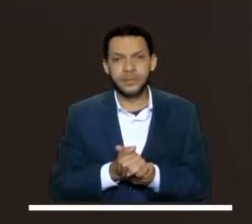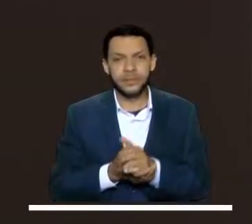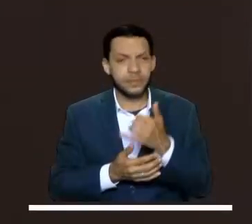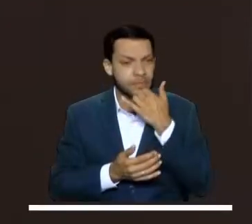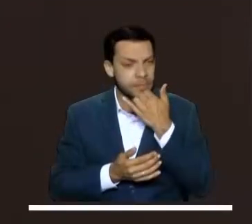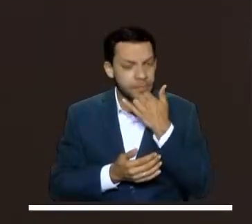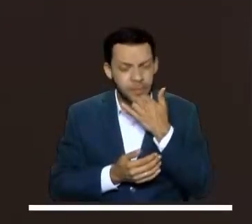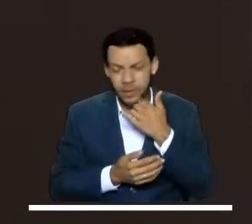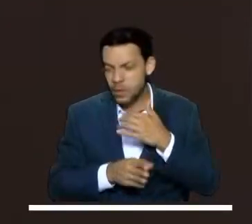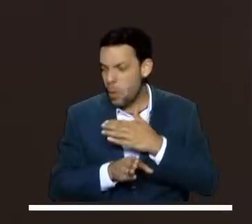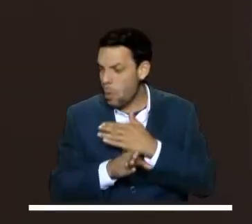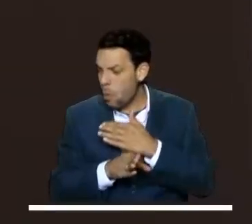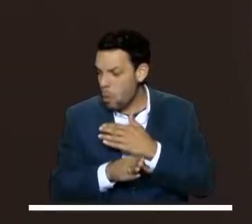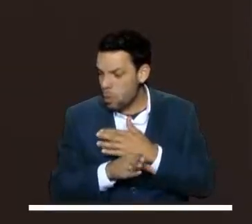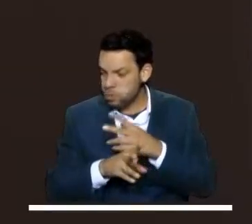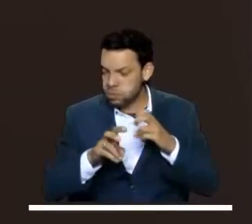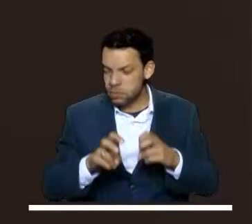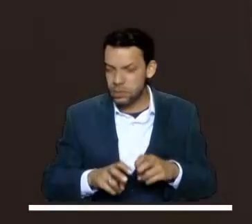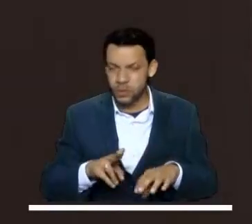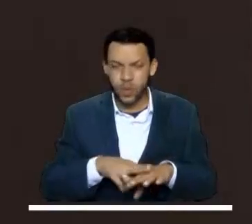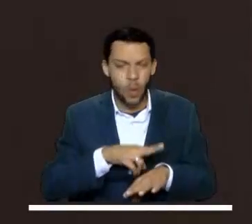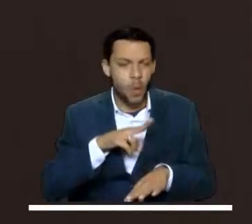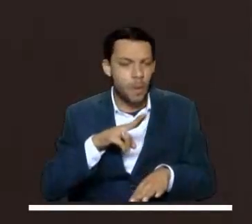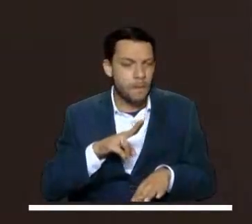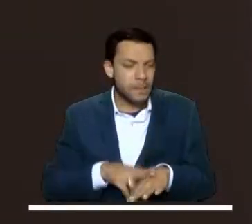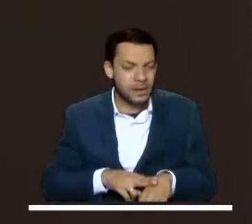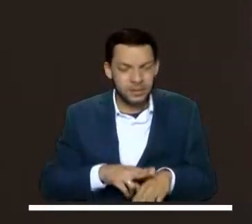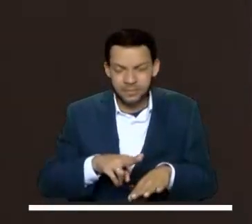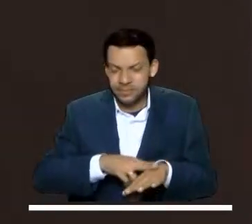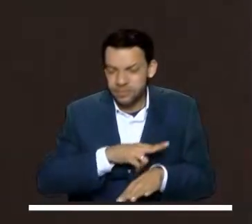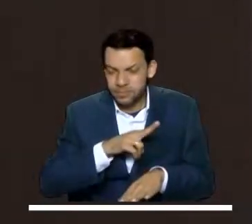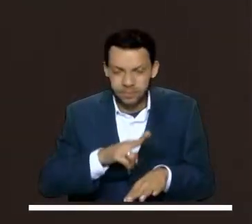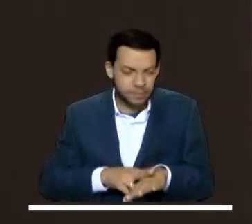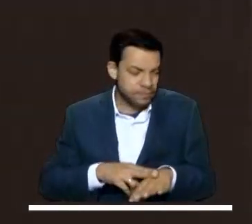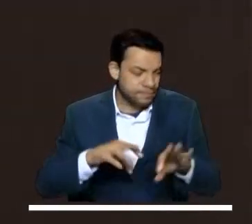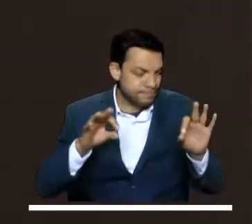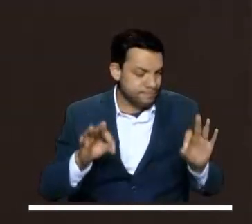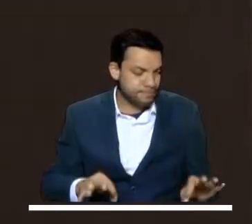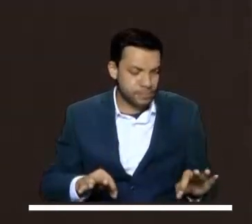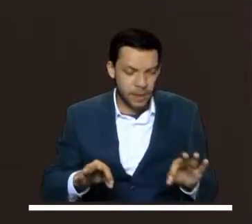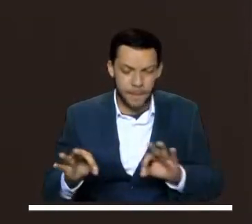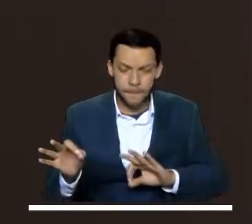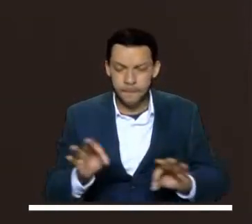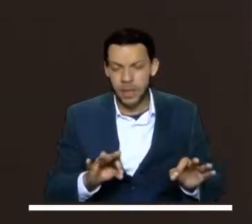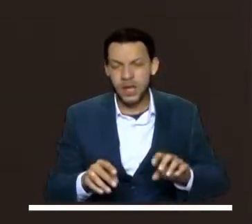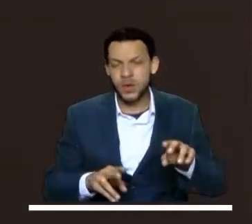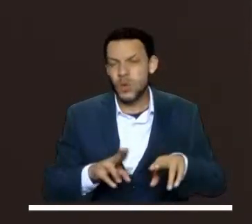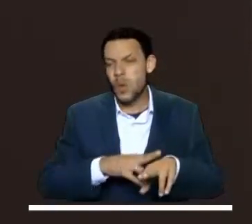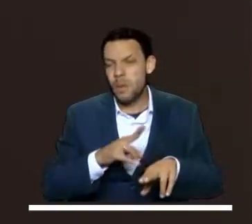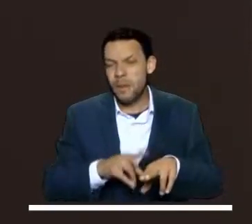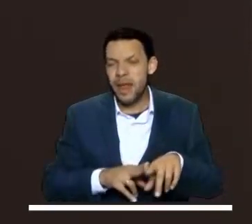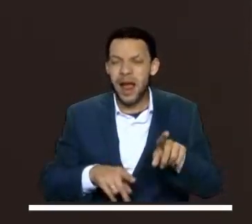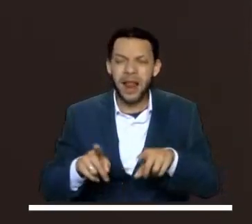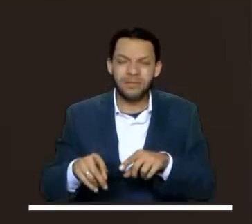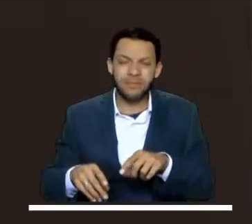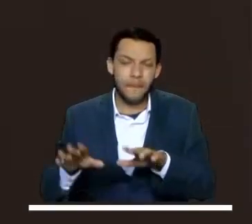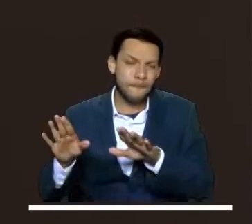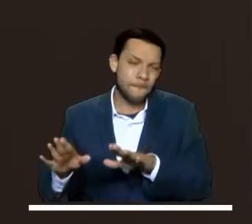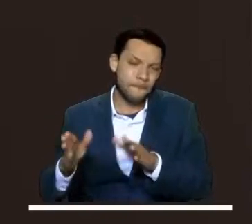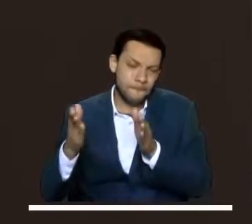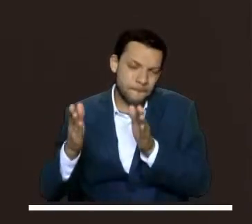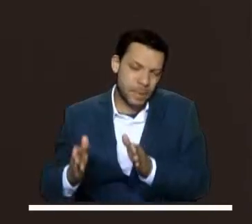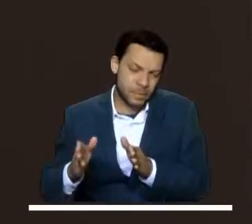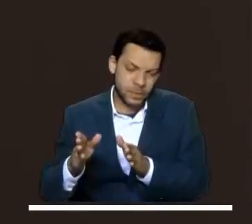Ahí, hasta ahora vemos un colon, la vasculatura, como lo decía Jorge Enrique, los pliegues. Esta es la vasculatura y los pliegues normales de un